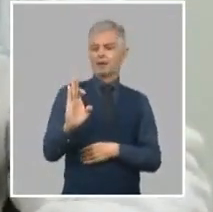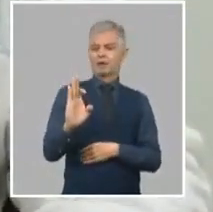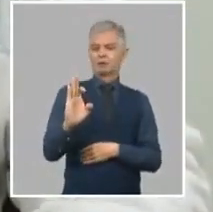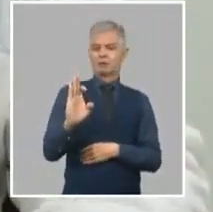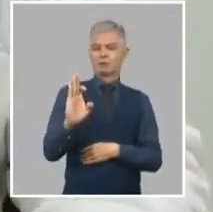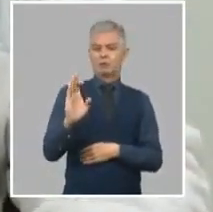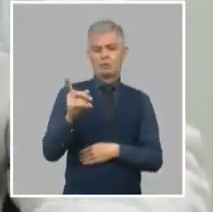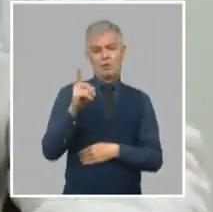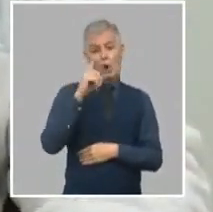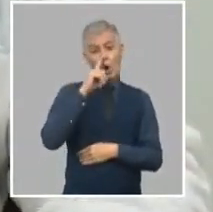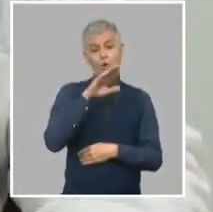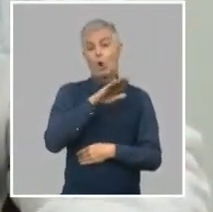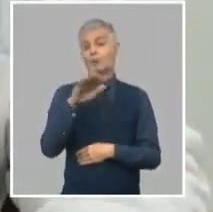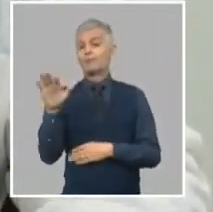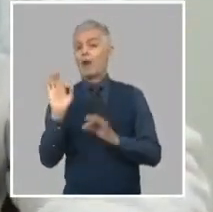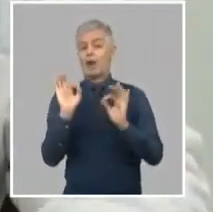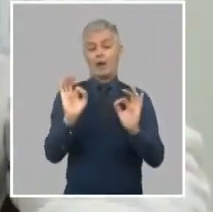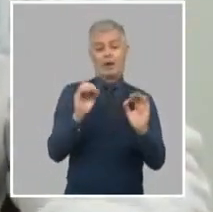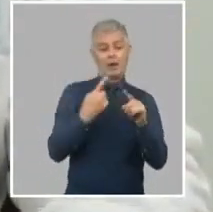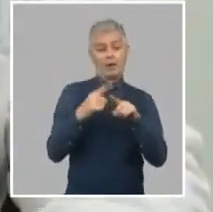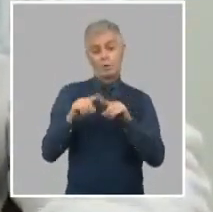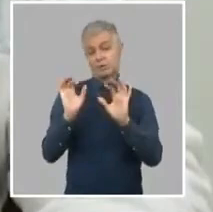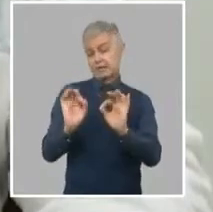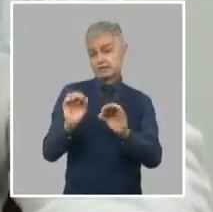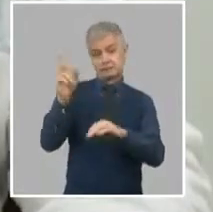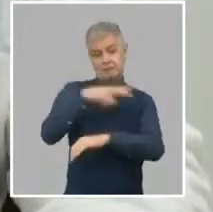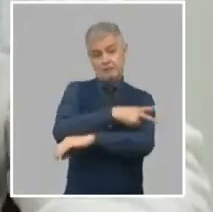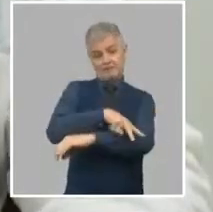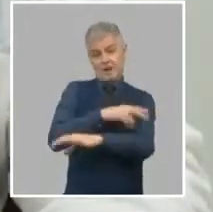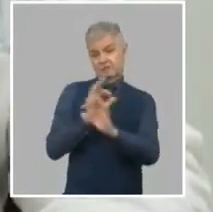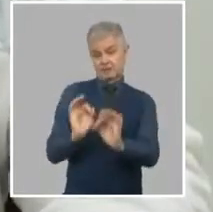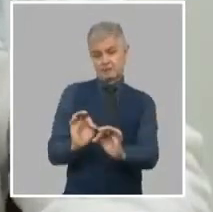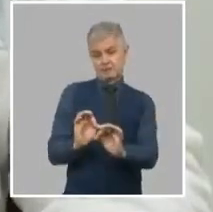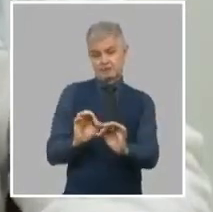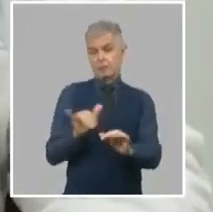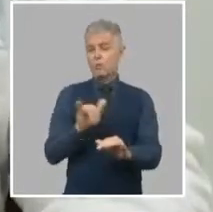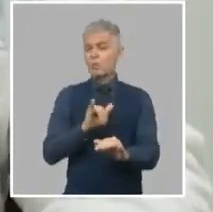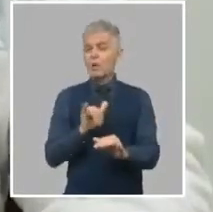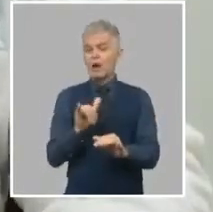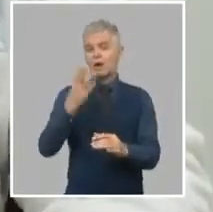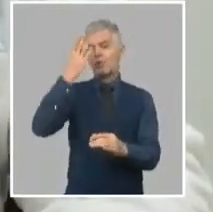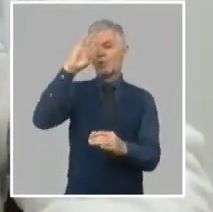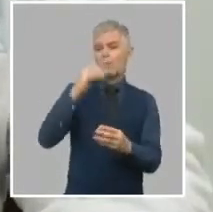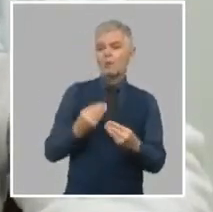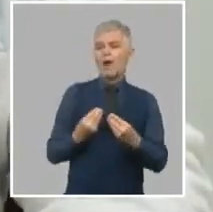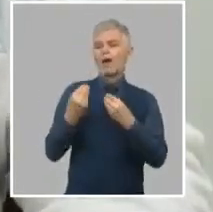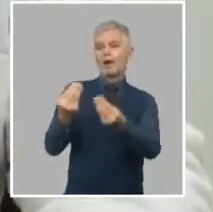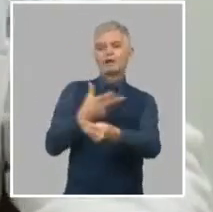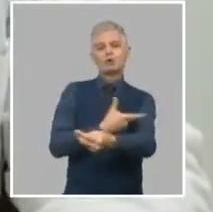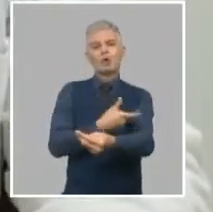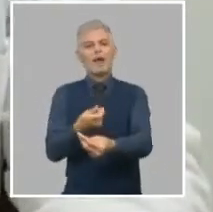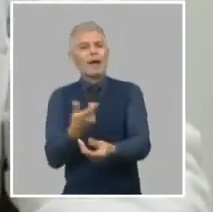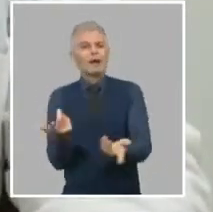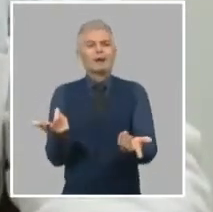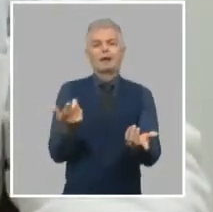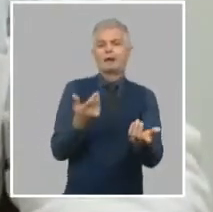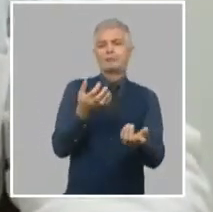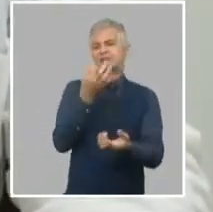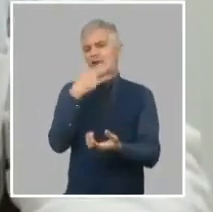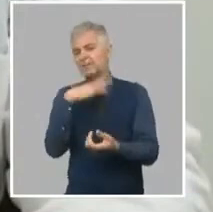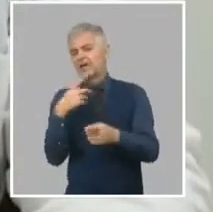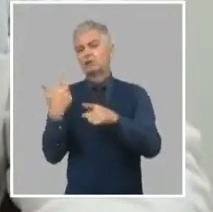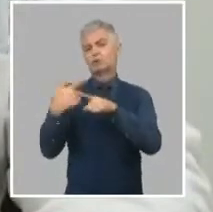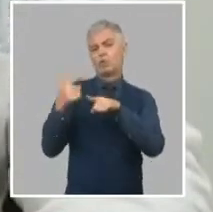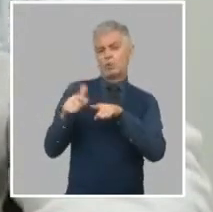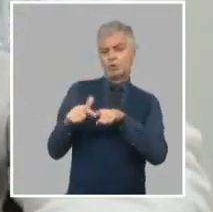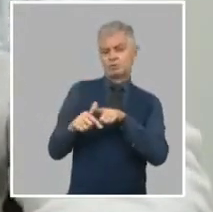de respetar sus normas. El gesto y el desprendimiento de Cuba al donar sus hospitales y al donar sus medicamentos